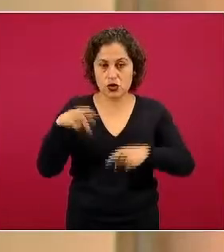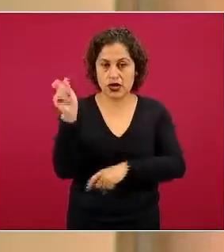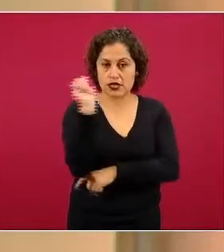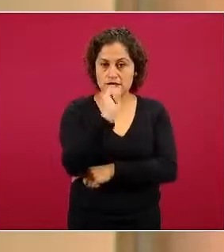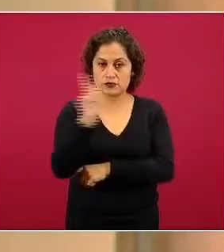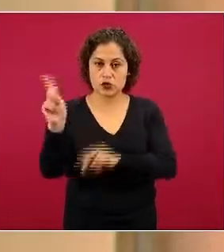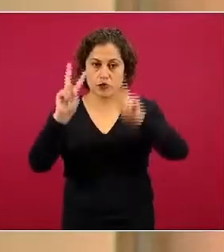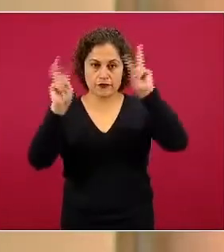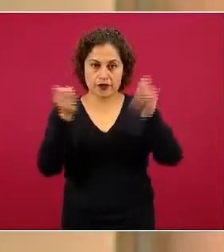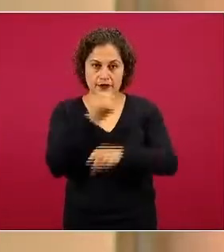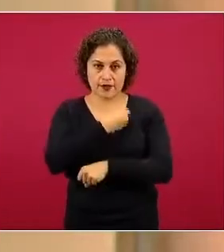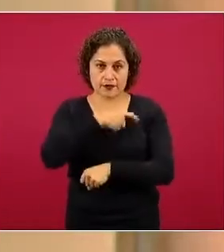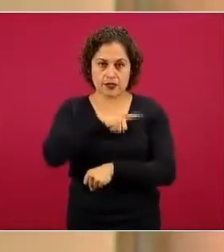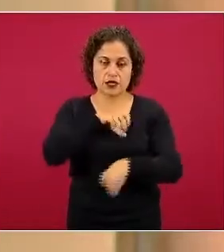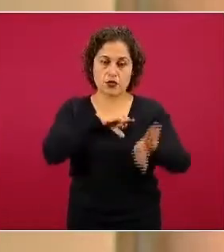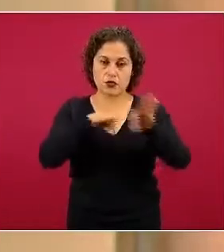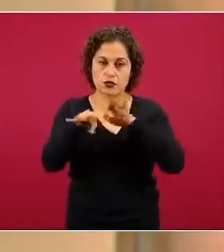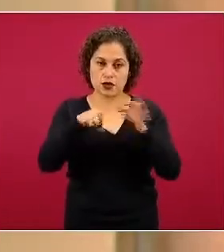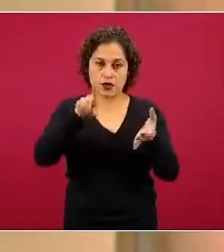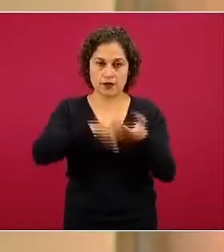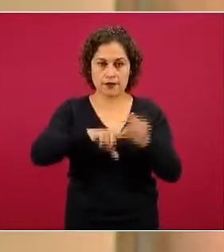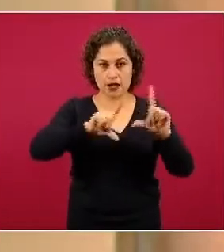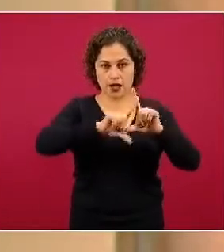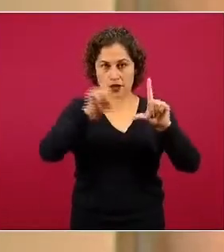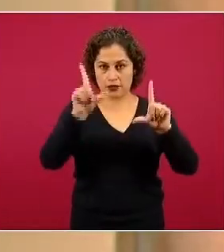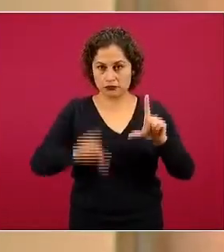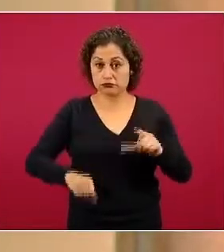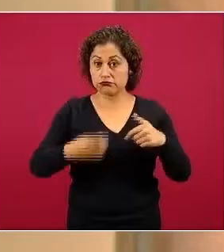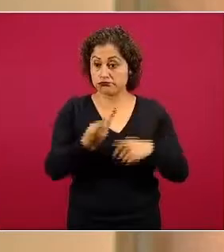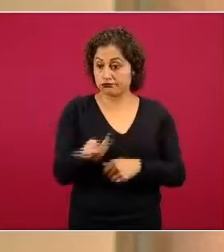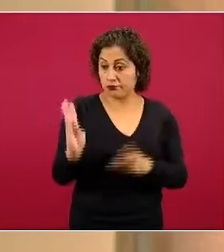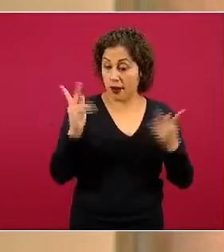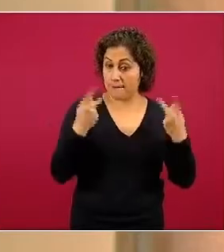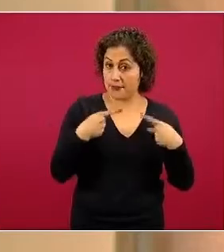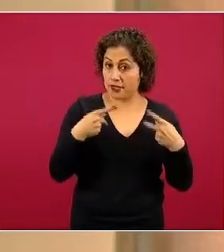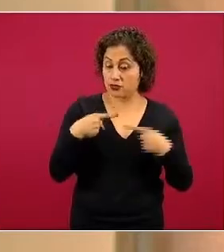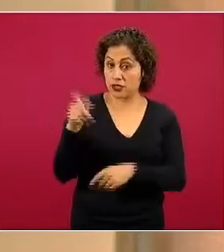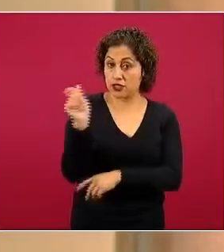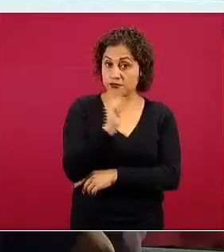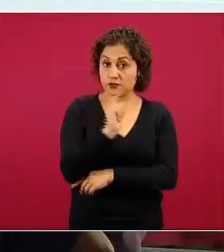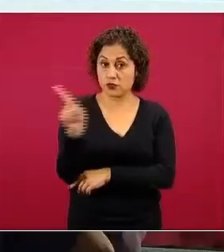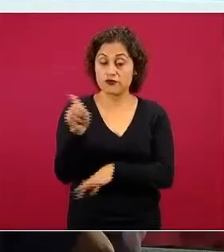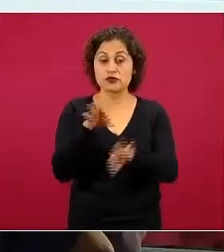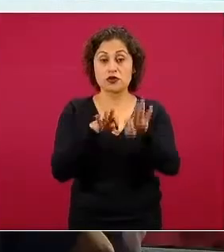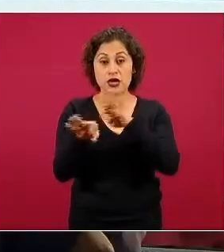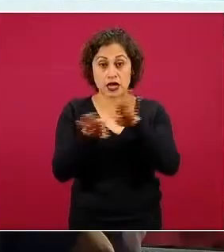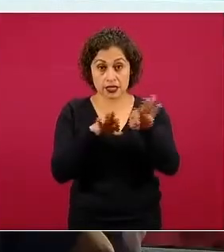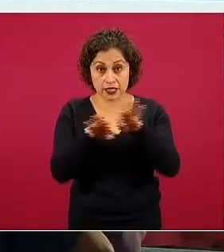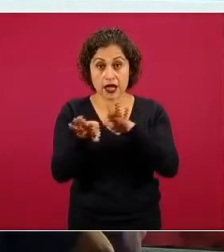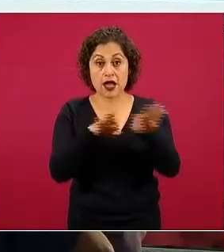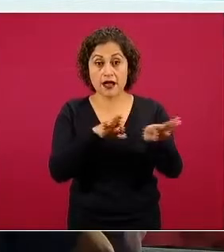de la salud en nuestro país. Profesionales que trabajan en los hospitales públicos, sociales y